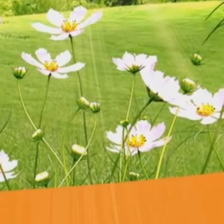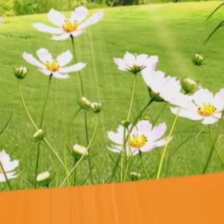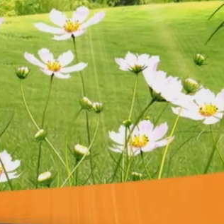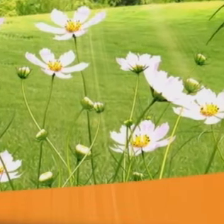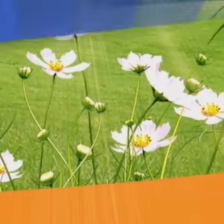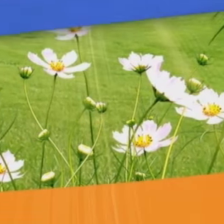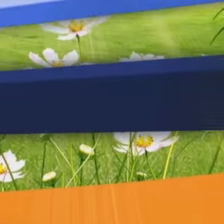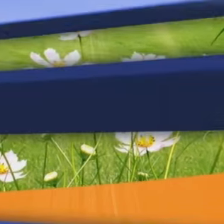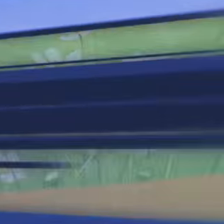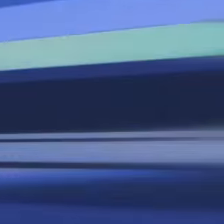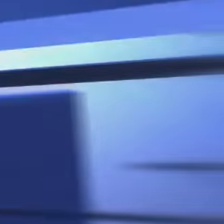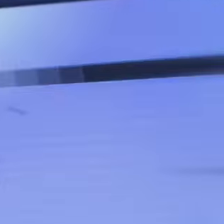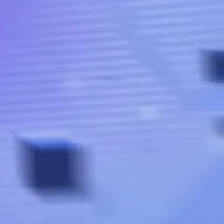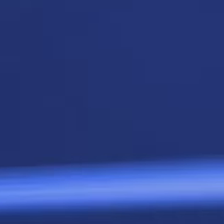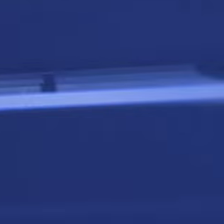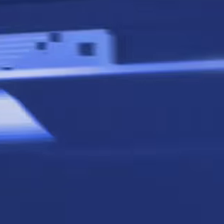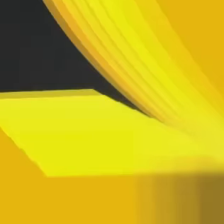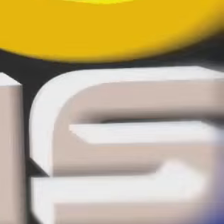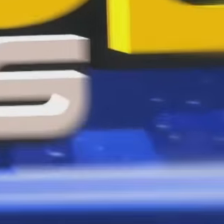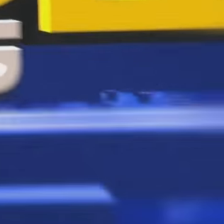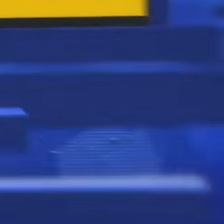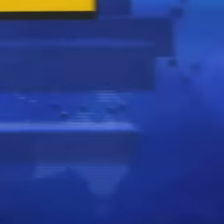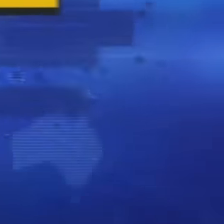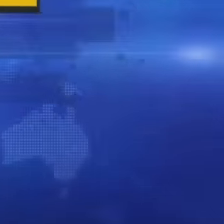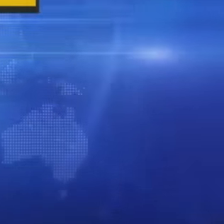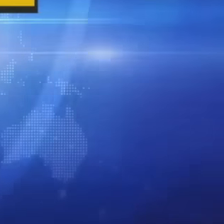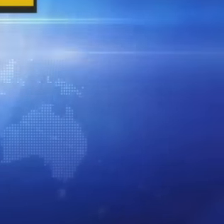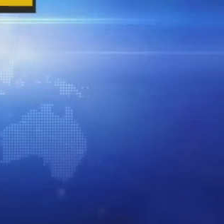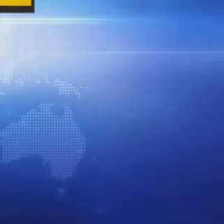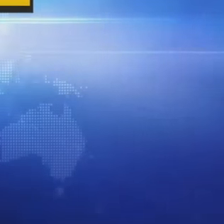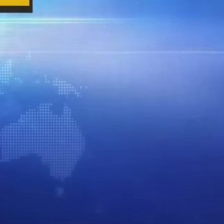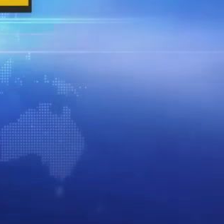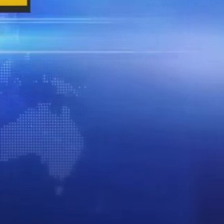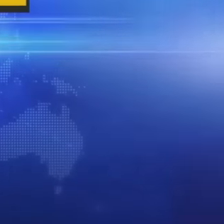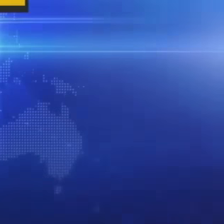limpieza. Enlace Noticias, lo que usted quiere ver.